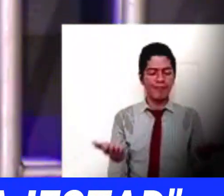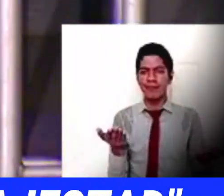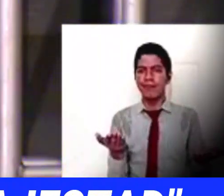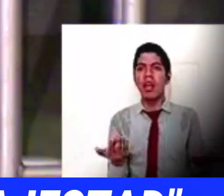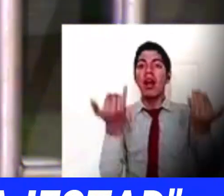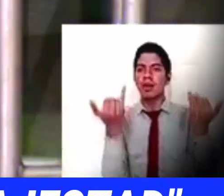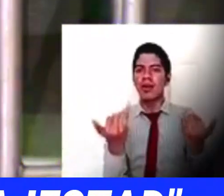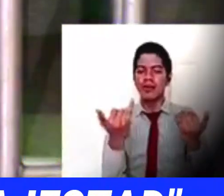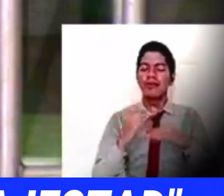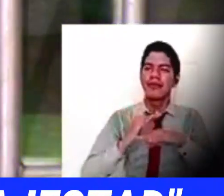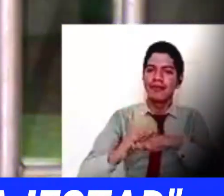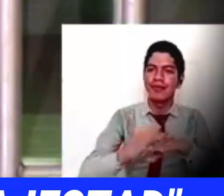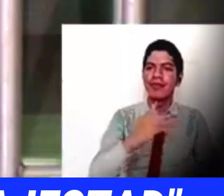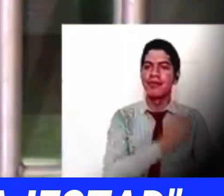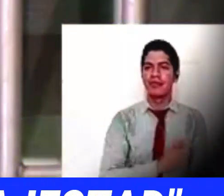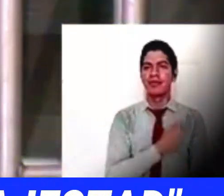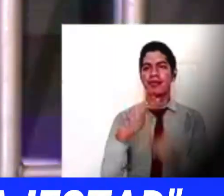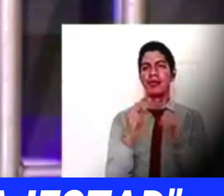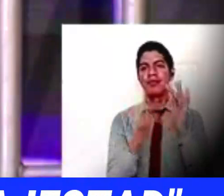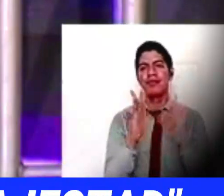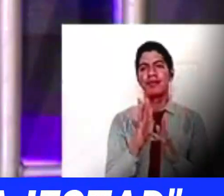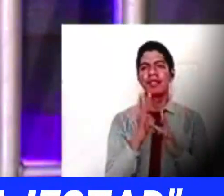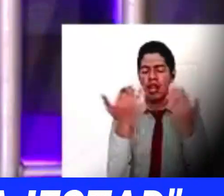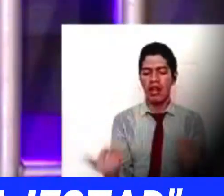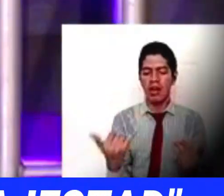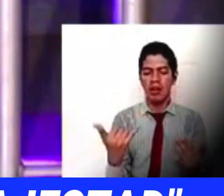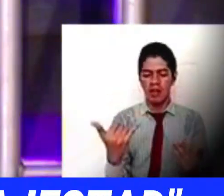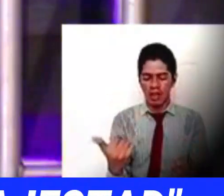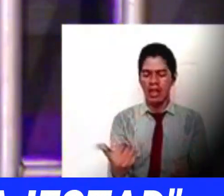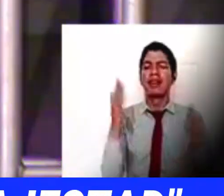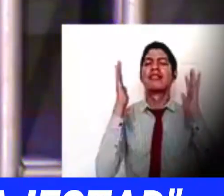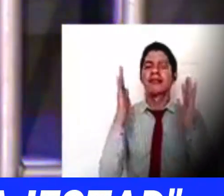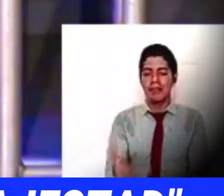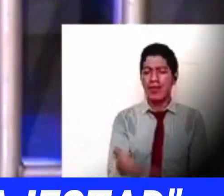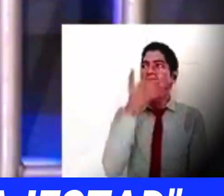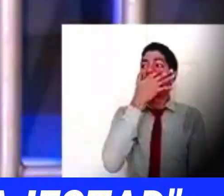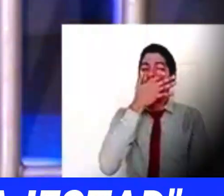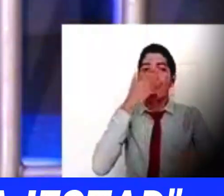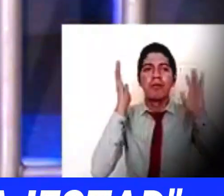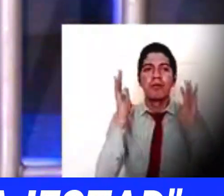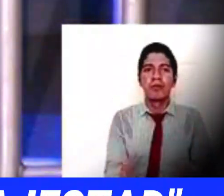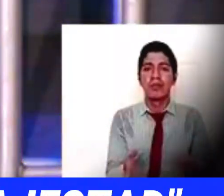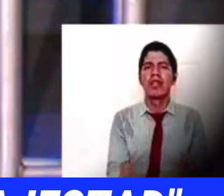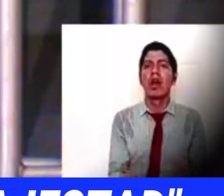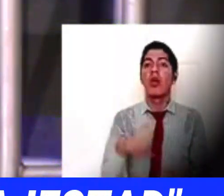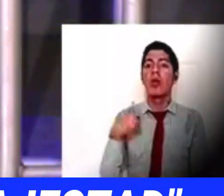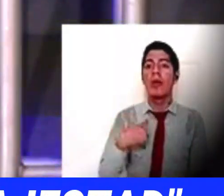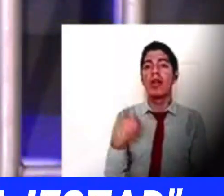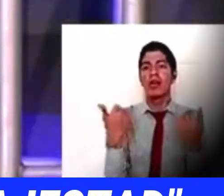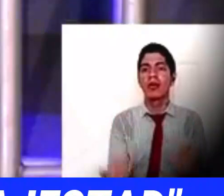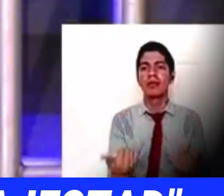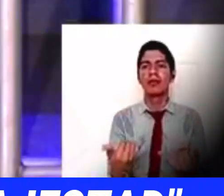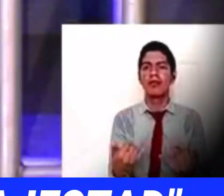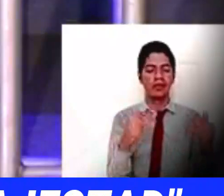el nombre del Señor, recapacita. ¿A cuántos jóvenes están a punto hoy de perder su hogar, de perder su estabilidad